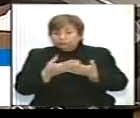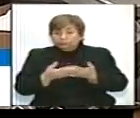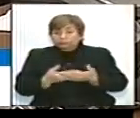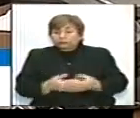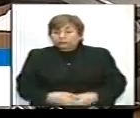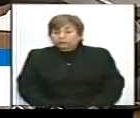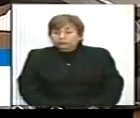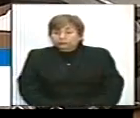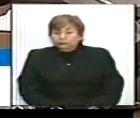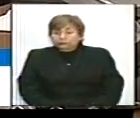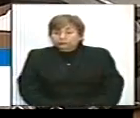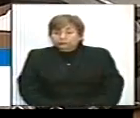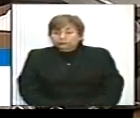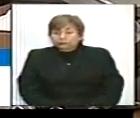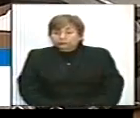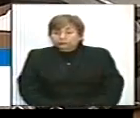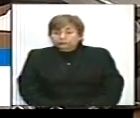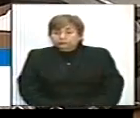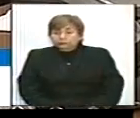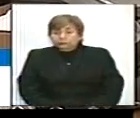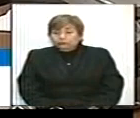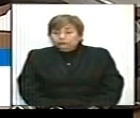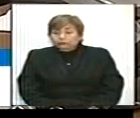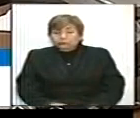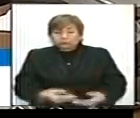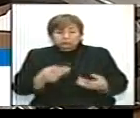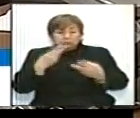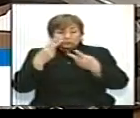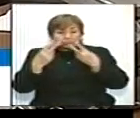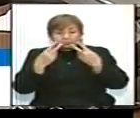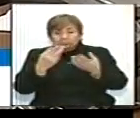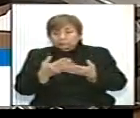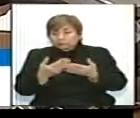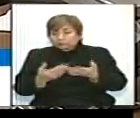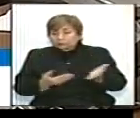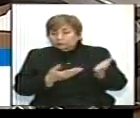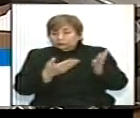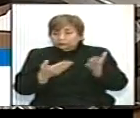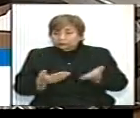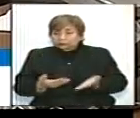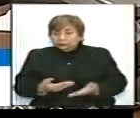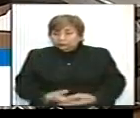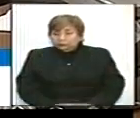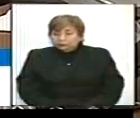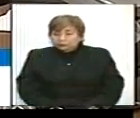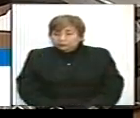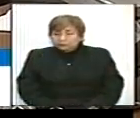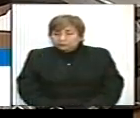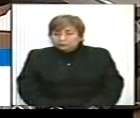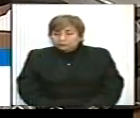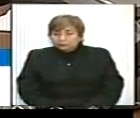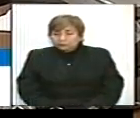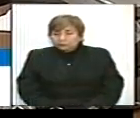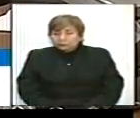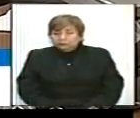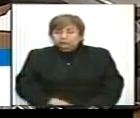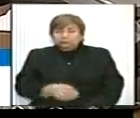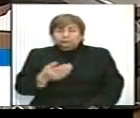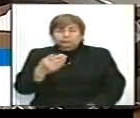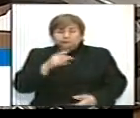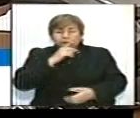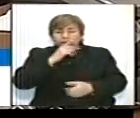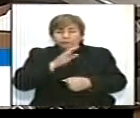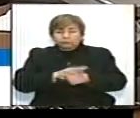ambientes administrativos, una piscina polideportivo, losas múltiples y áreas verdes, lo cual corresponde